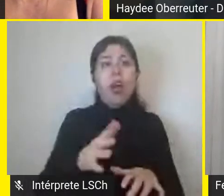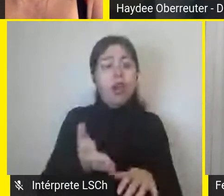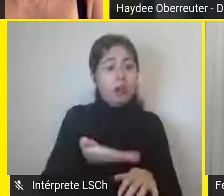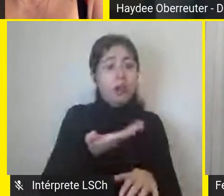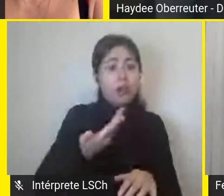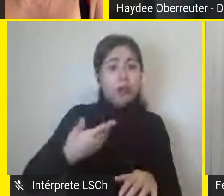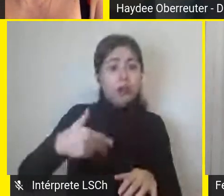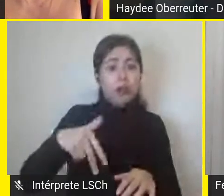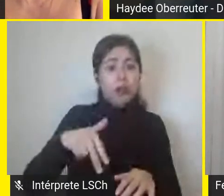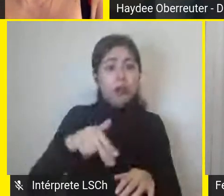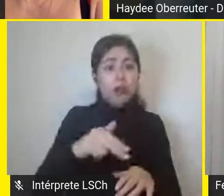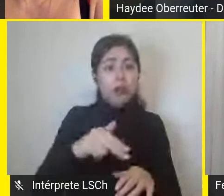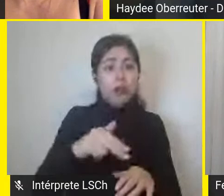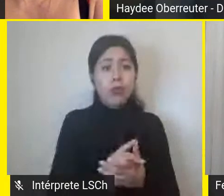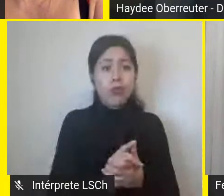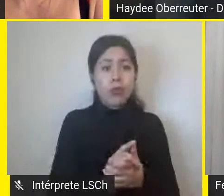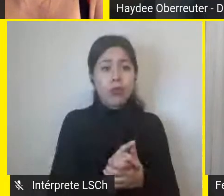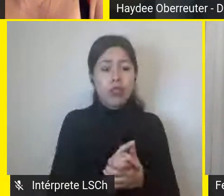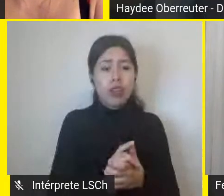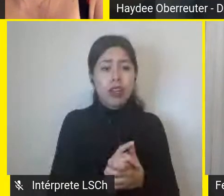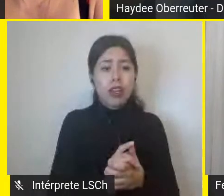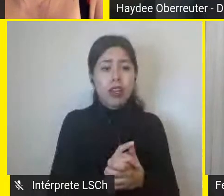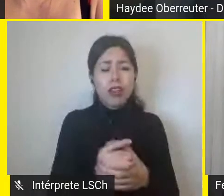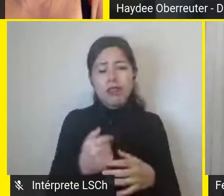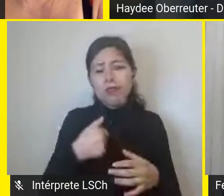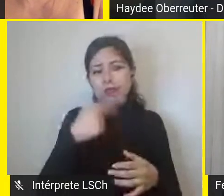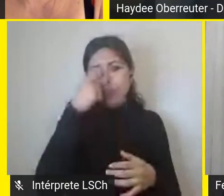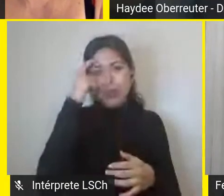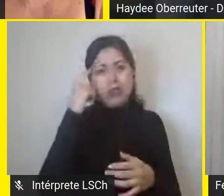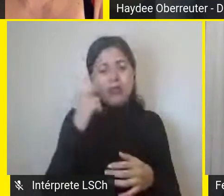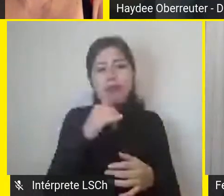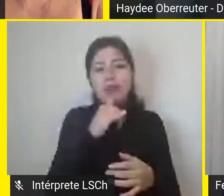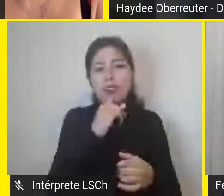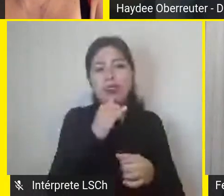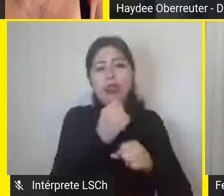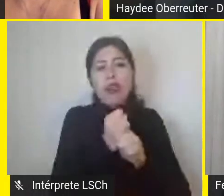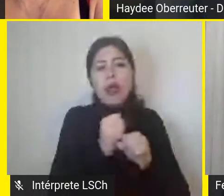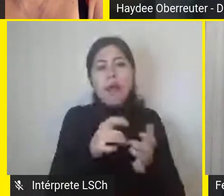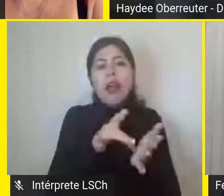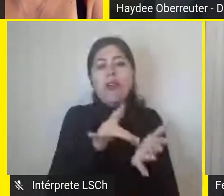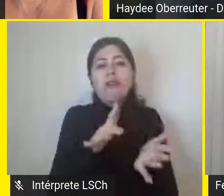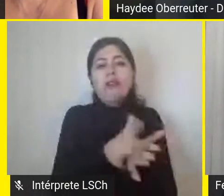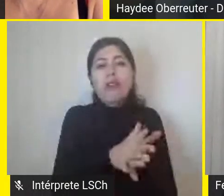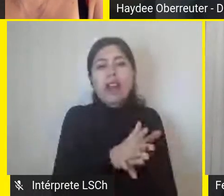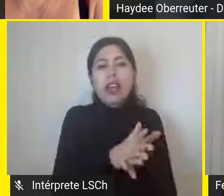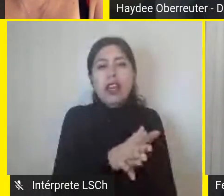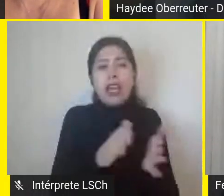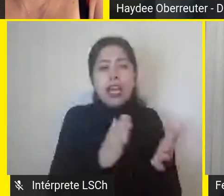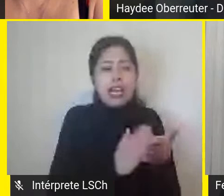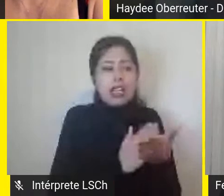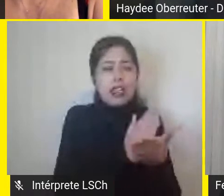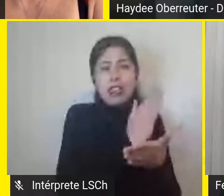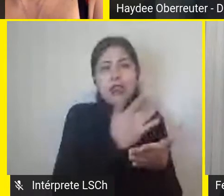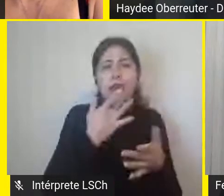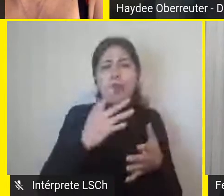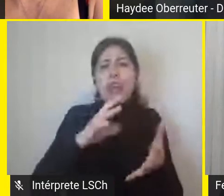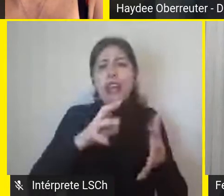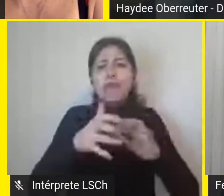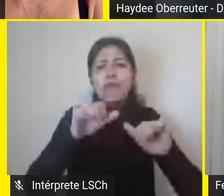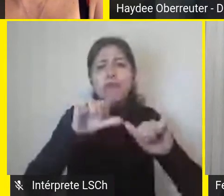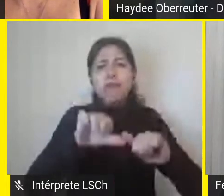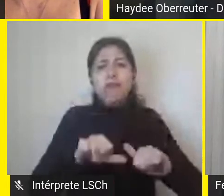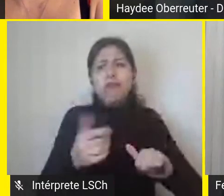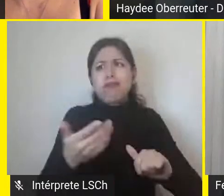que diría yo, no se puede poner una fecha de inicio, porque la crisis probablemente viene